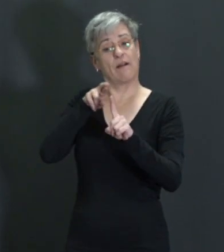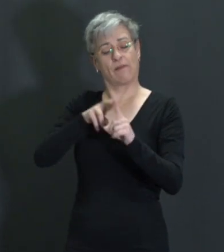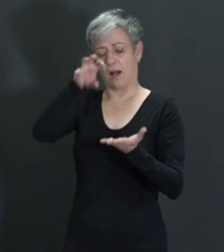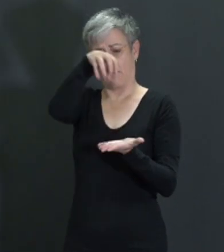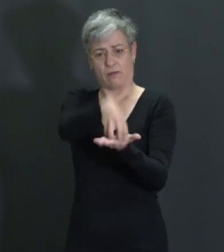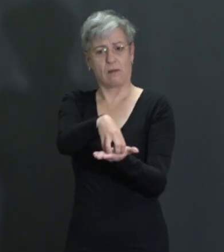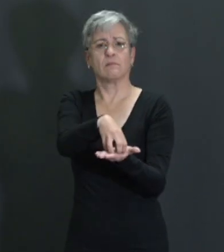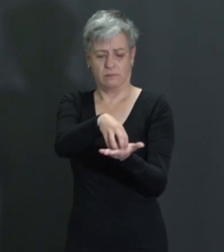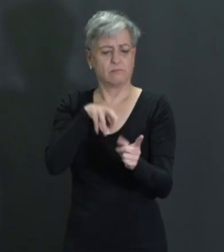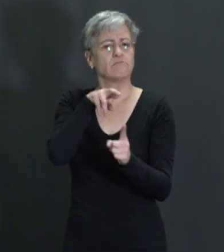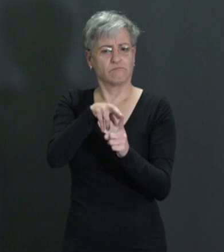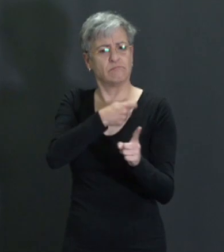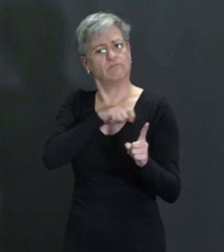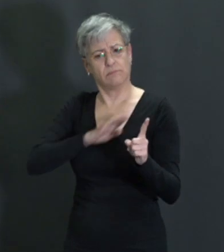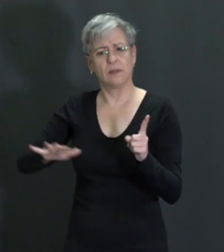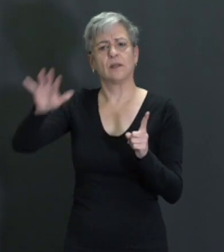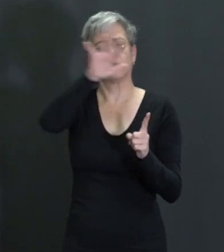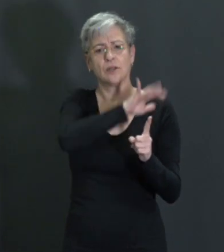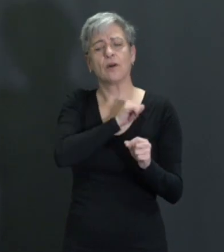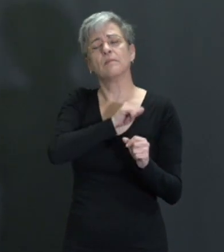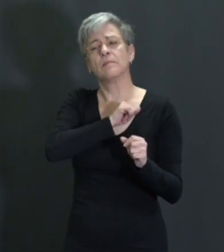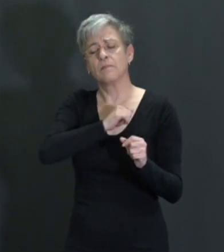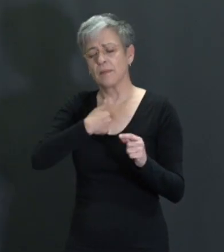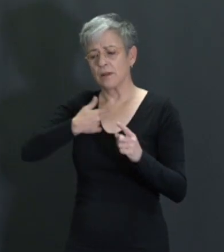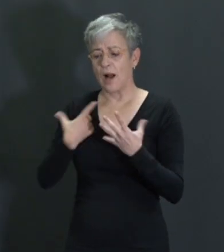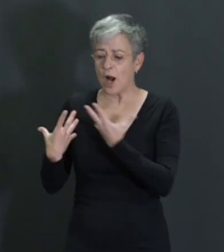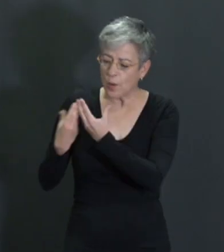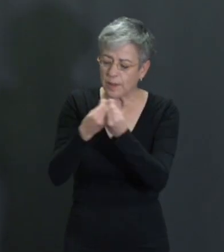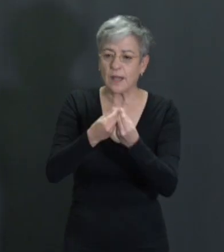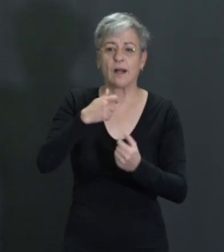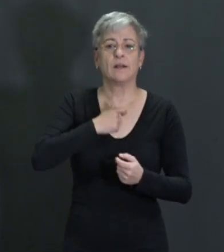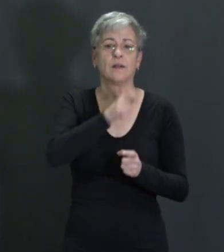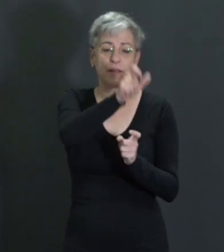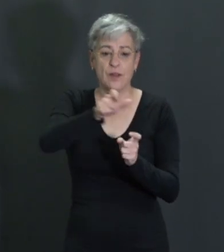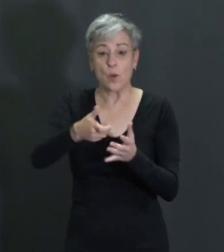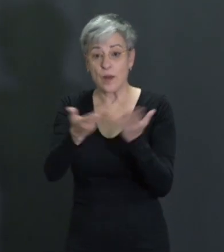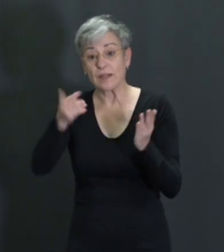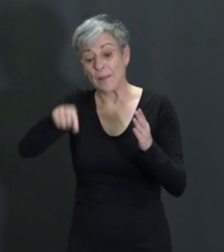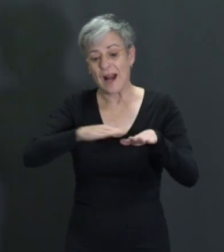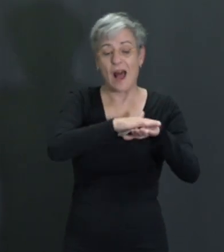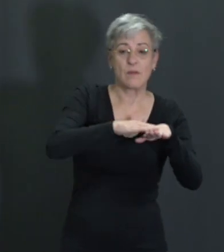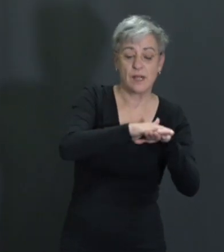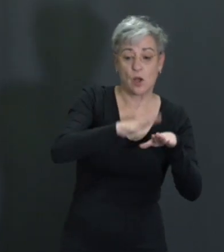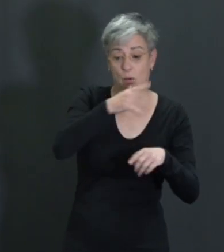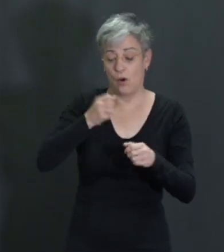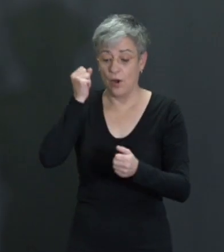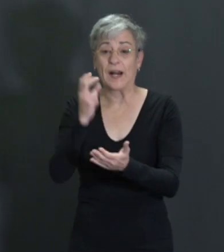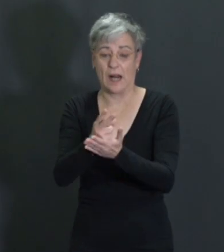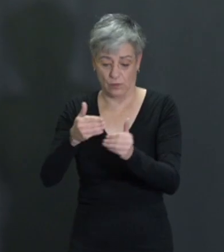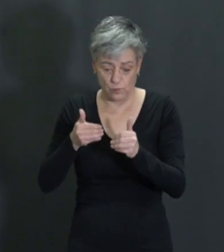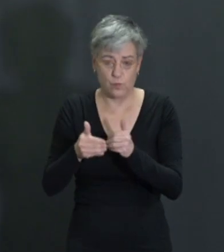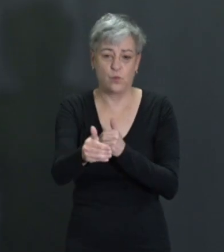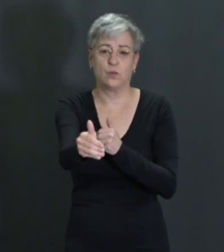y esperamos poder acompañar tanto a la ciudadanía como a la Administración en el camino para hacer frente a los retos del futuro